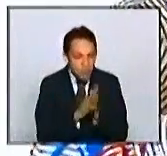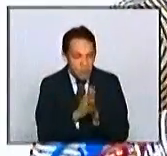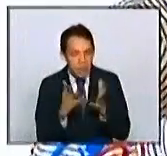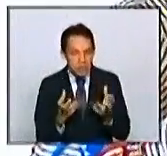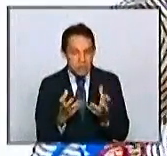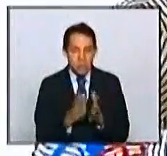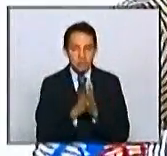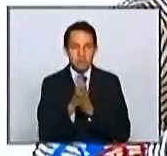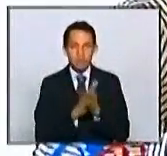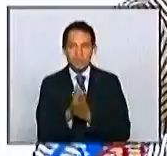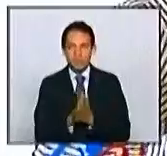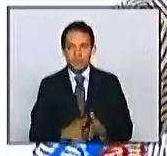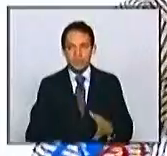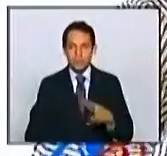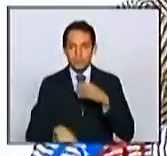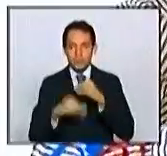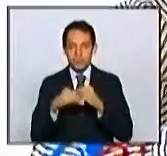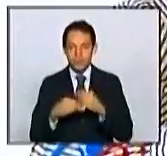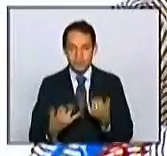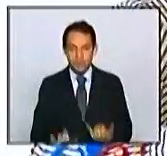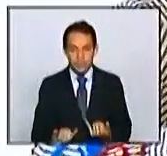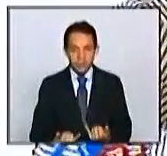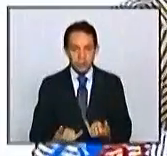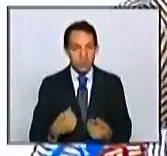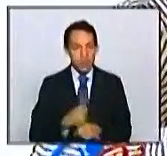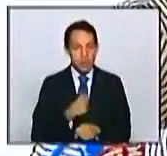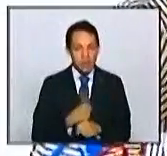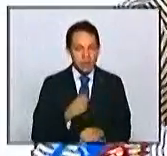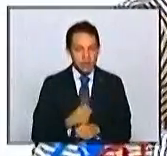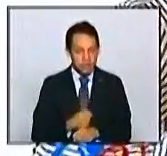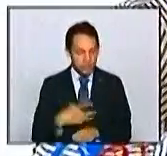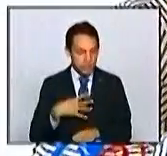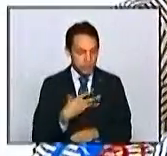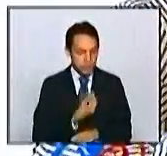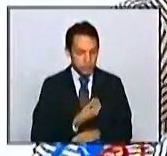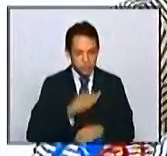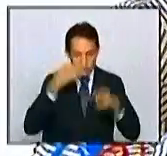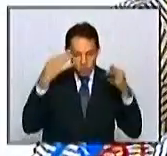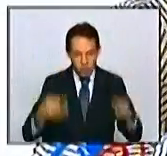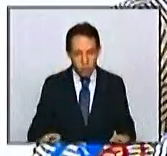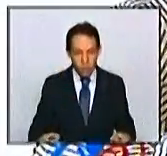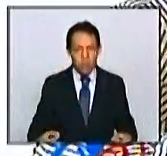de querer trabajar. Como nosotros llegamos acá y nosotros somos plenamente